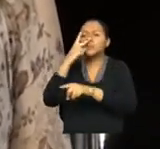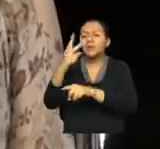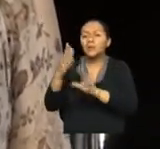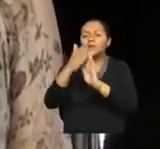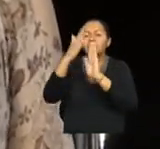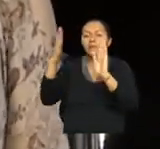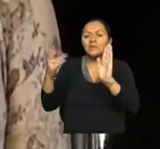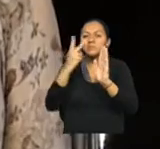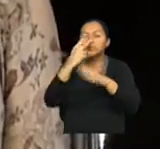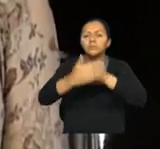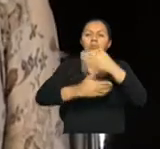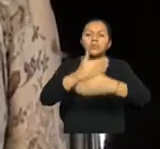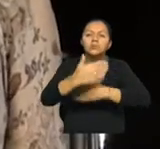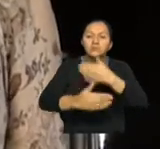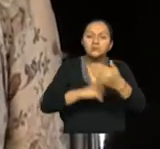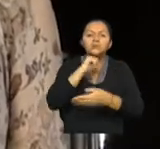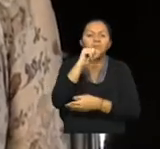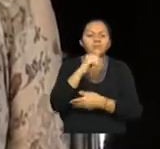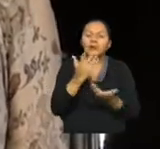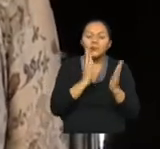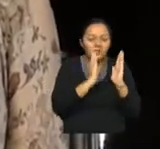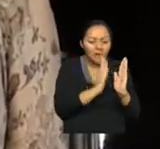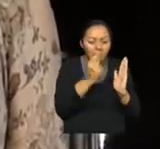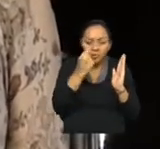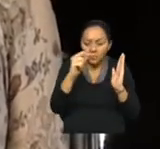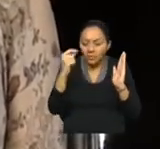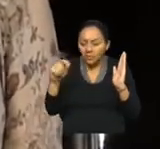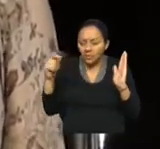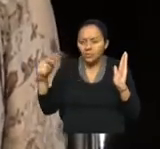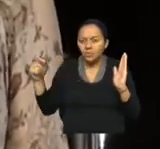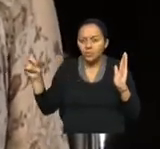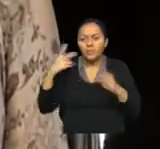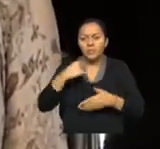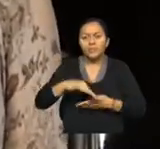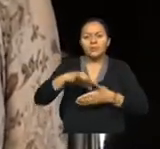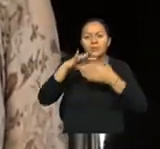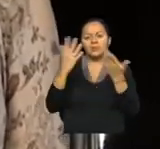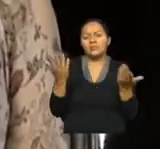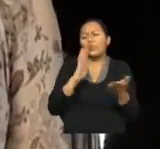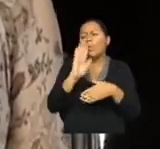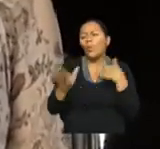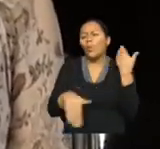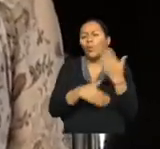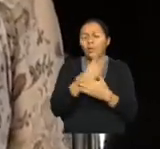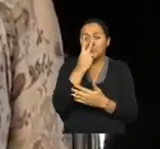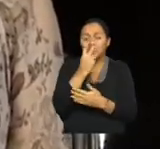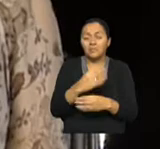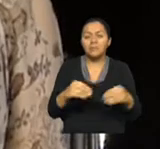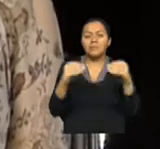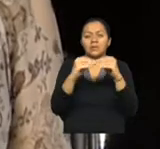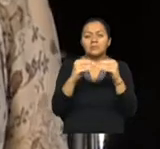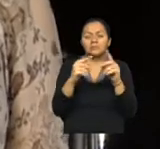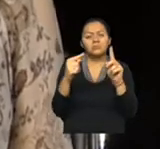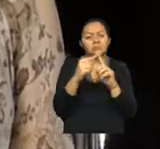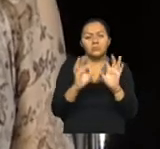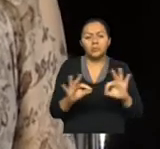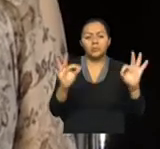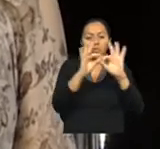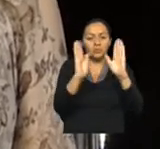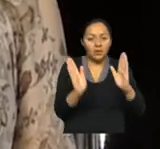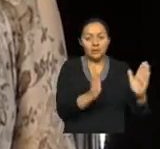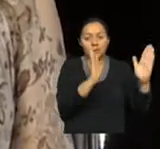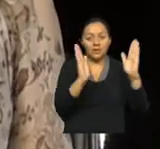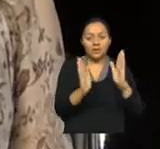etapa del proceso y no sentenciados o tienen recursos pendientes. Entonces, todo eso tiene que valorarse. Asimismo,